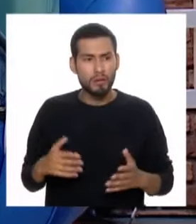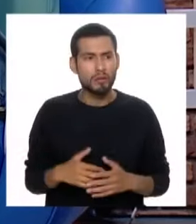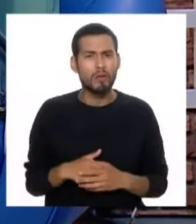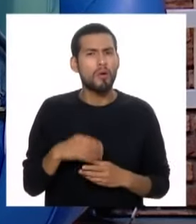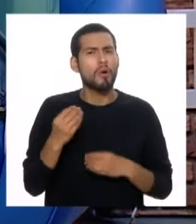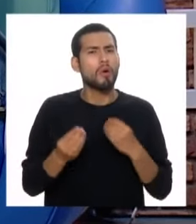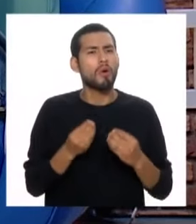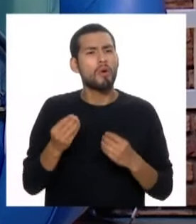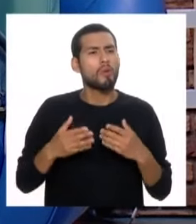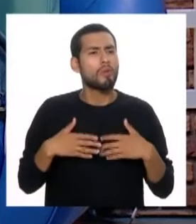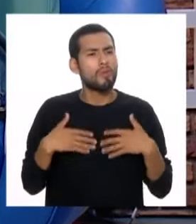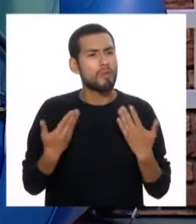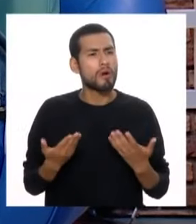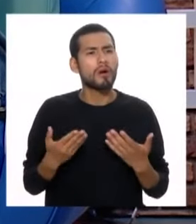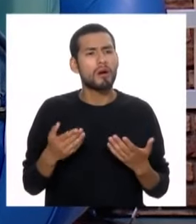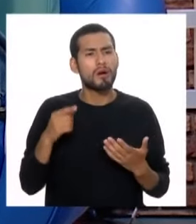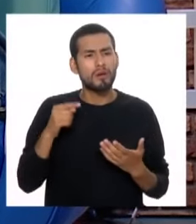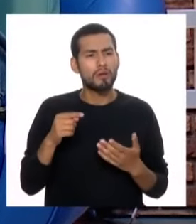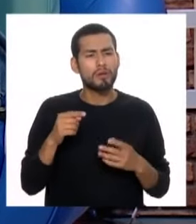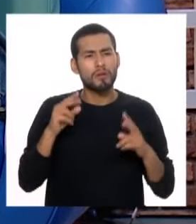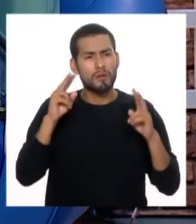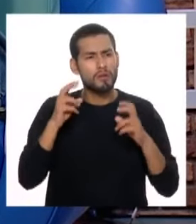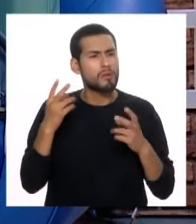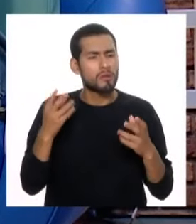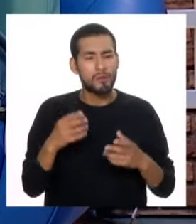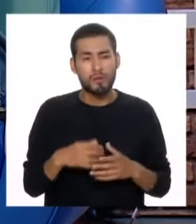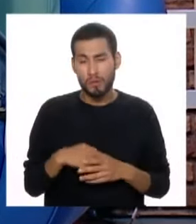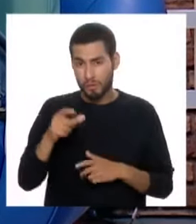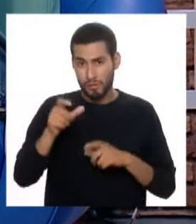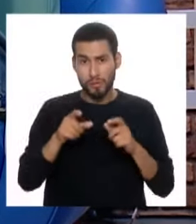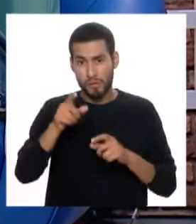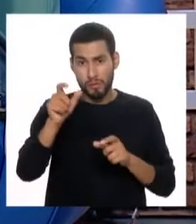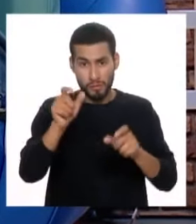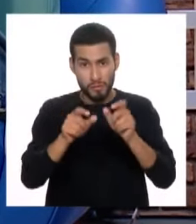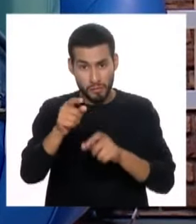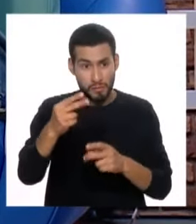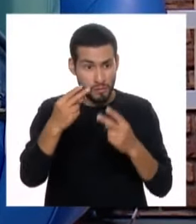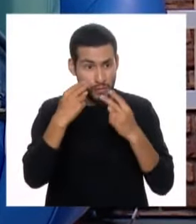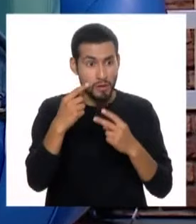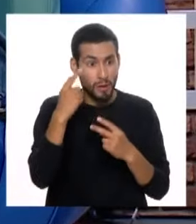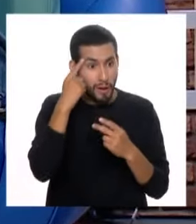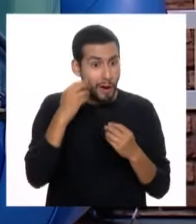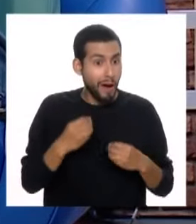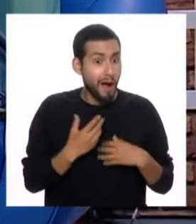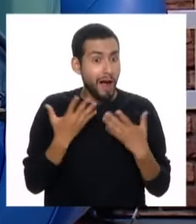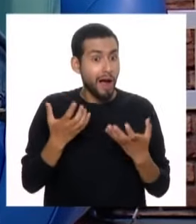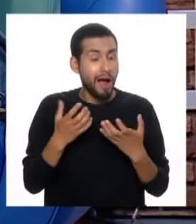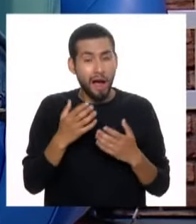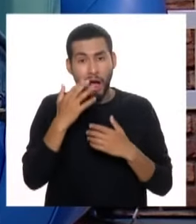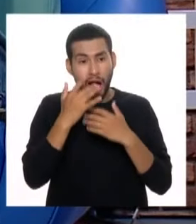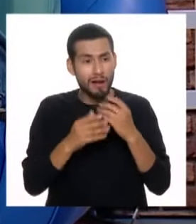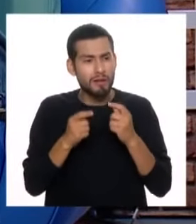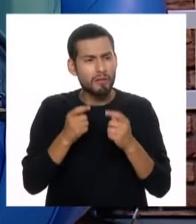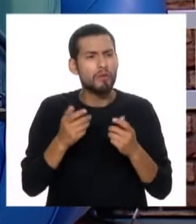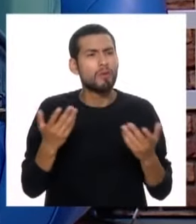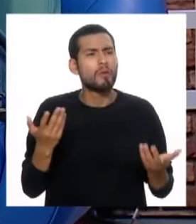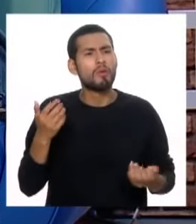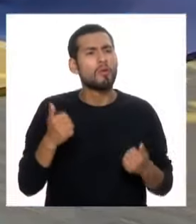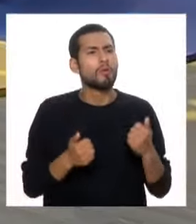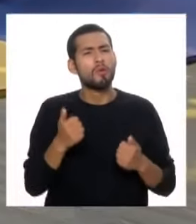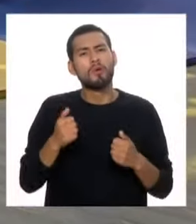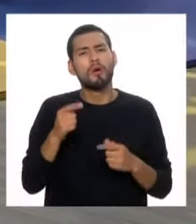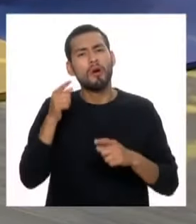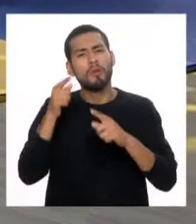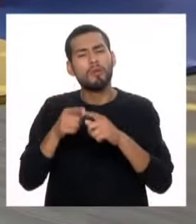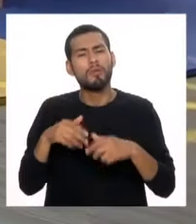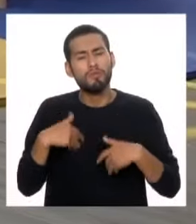cómo podemos hacer entonces en concreto, doctor Fuentes? Por ejemplo, nos están escuchando muchas personas y están animadas para ir a donar sangre. ¿Cuál es el camino